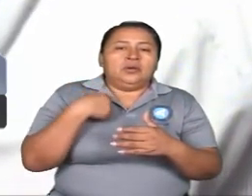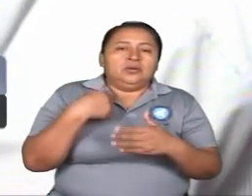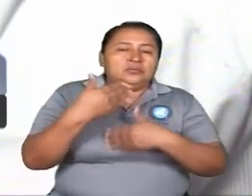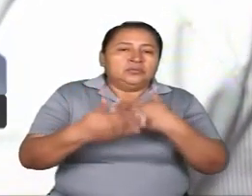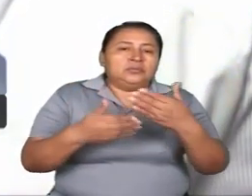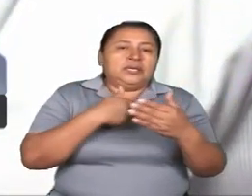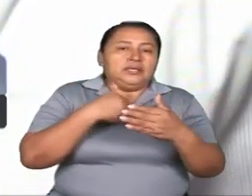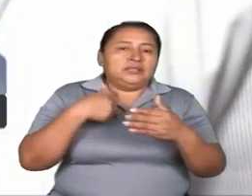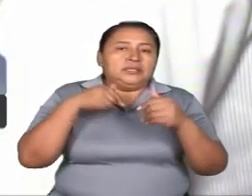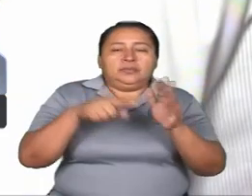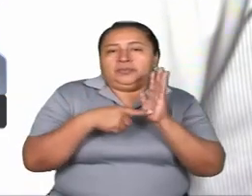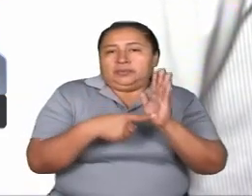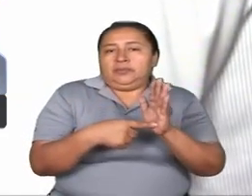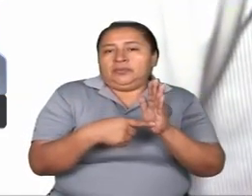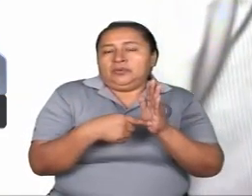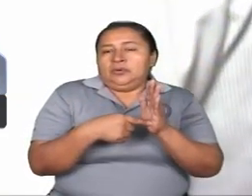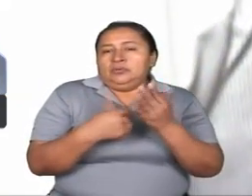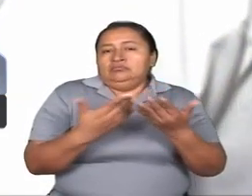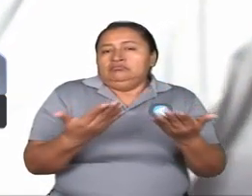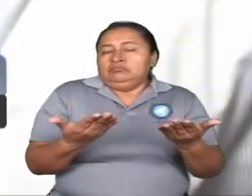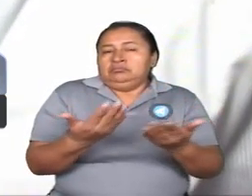a realizar, por ejemplo,